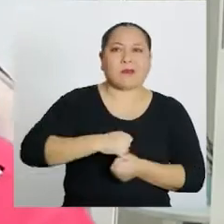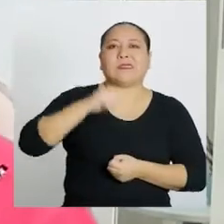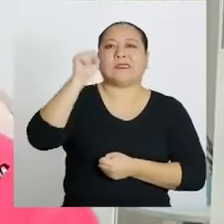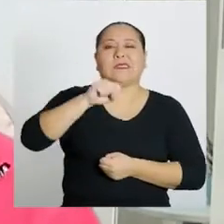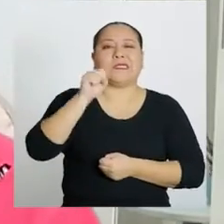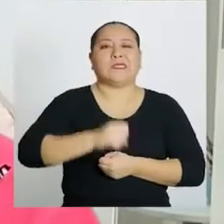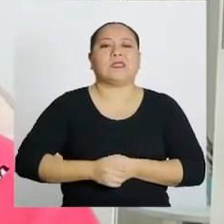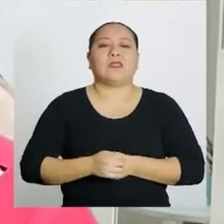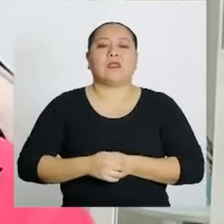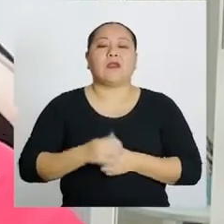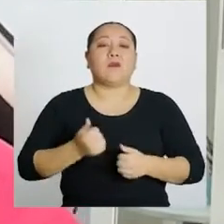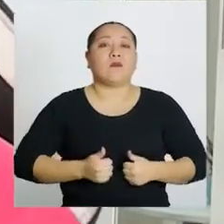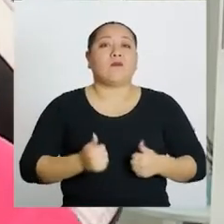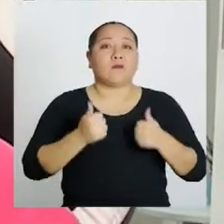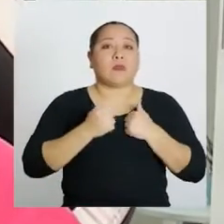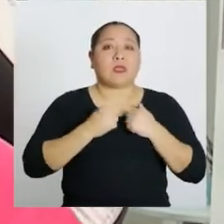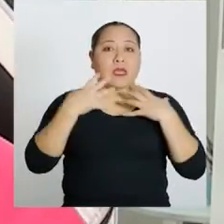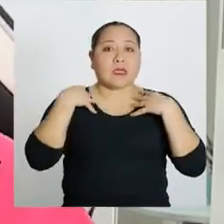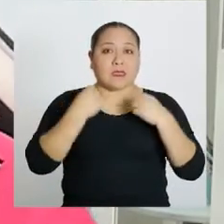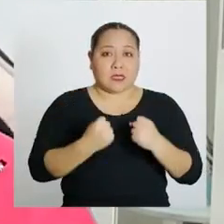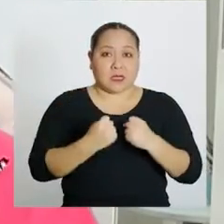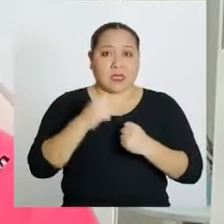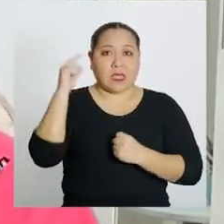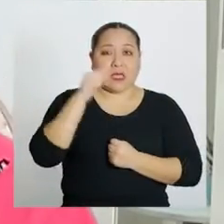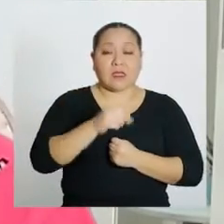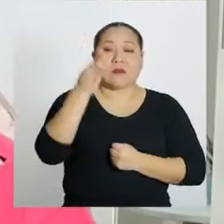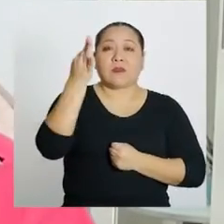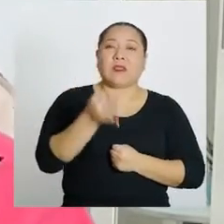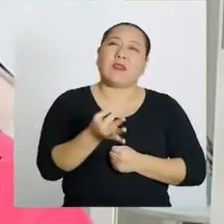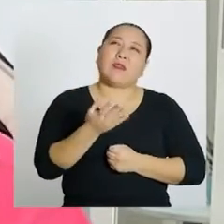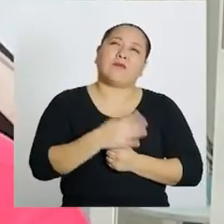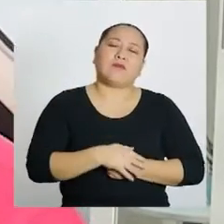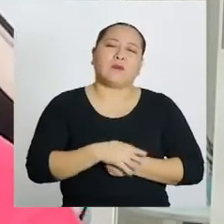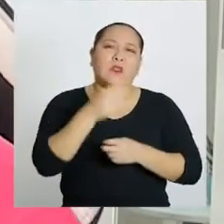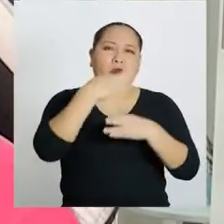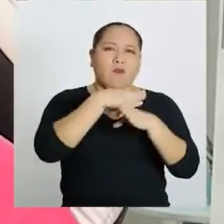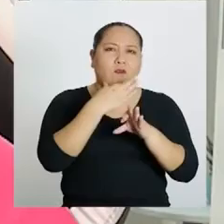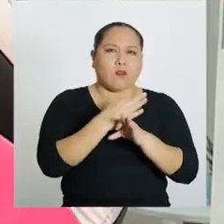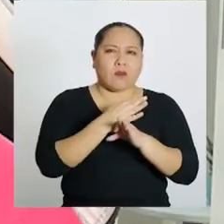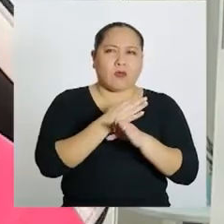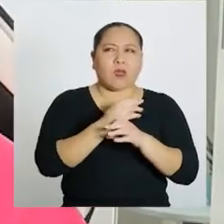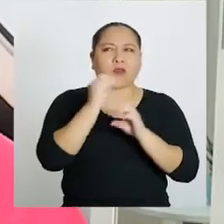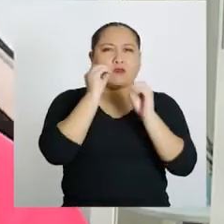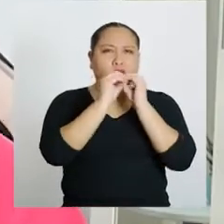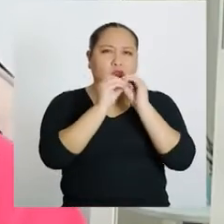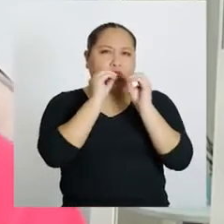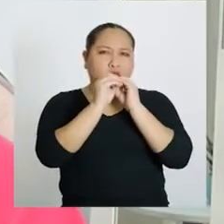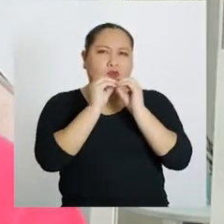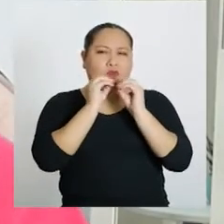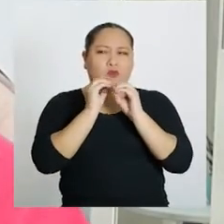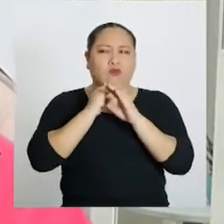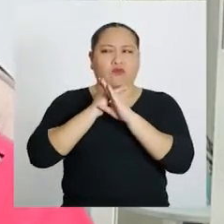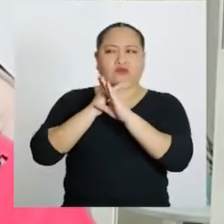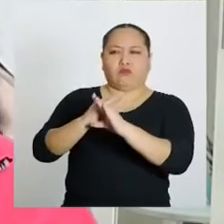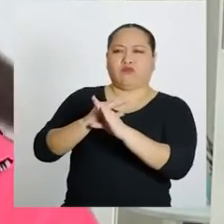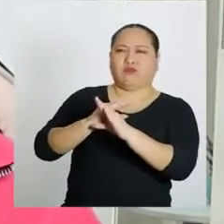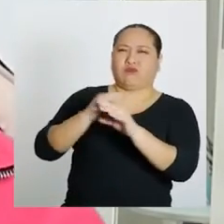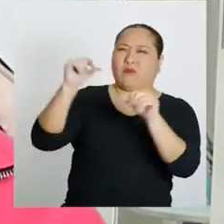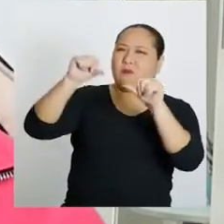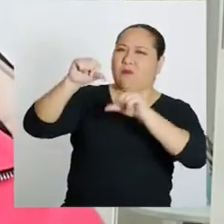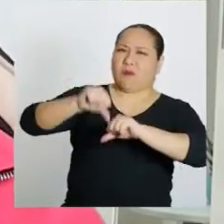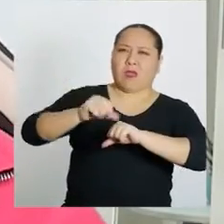Sí, una vida sana es, de cierto modo, un antídoto ante muchos